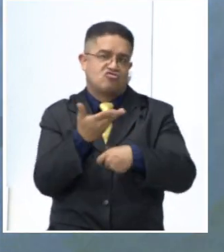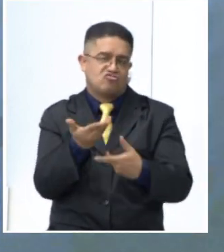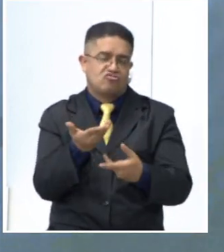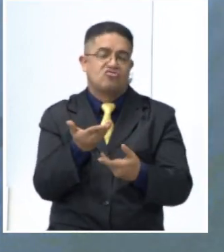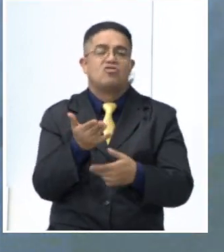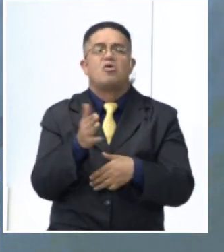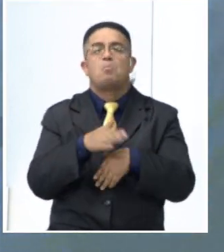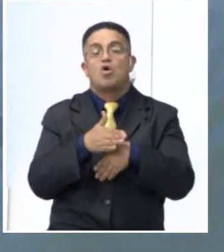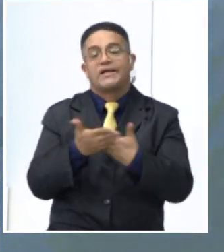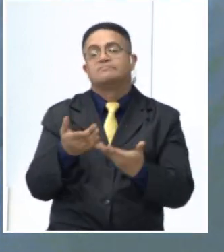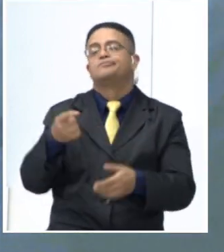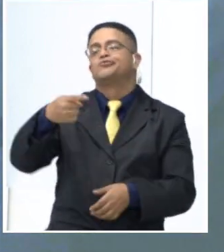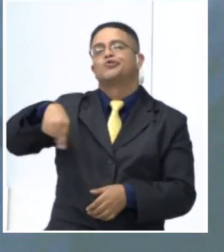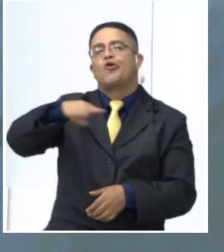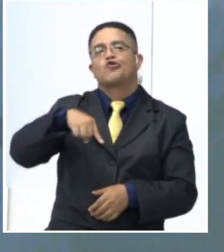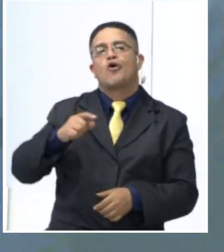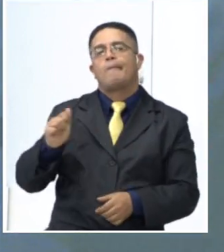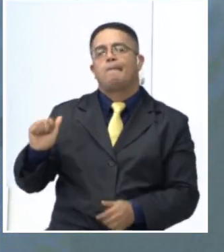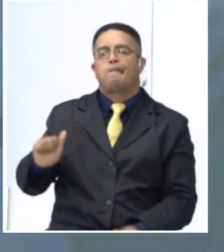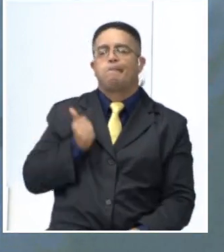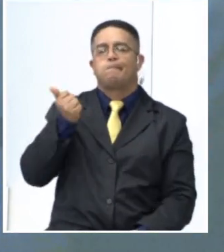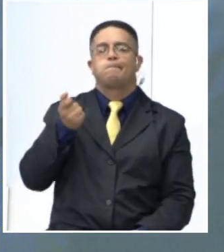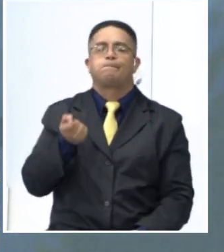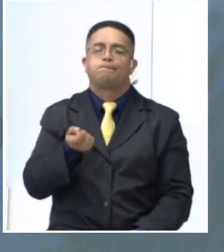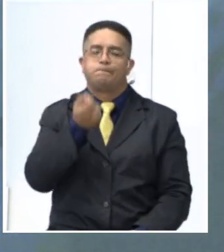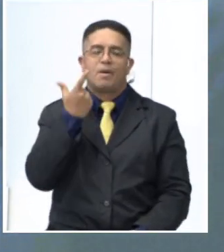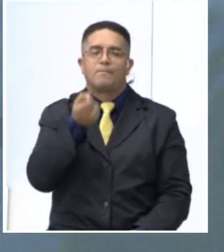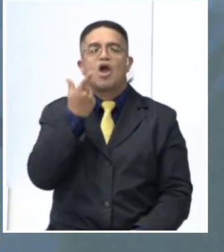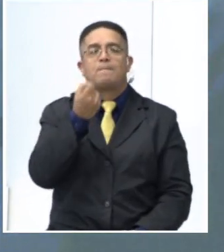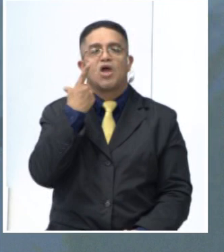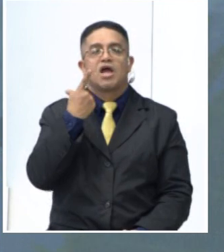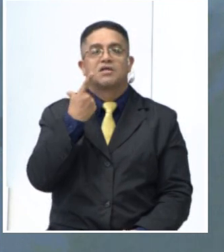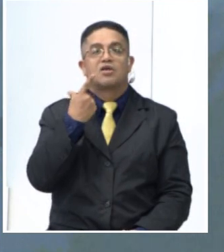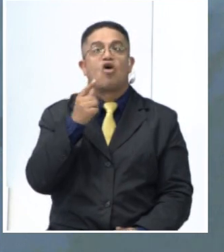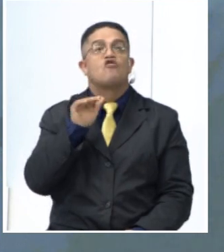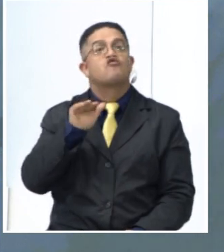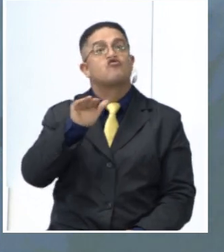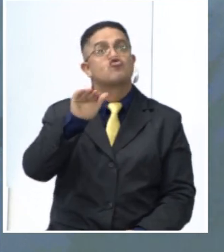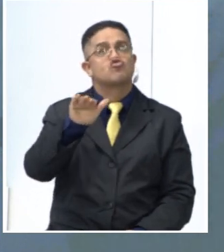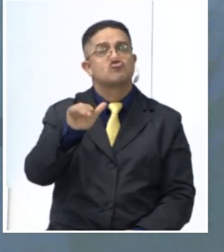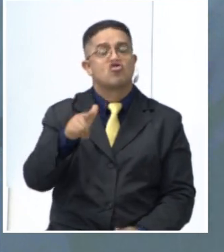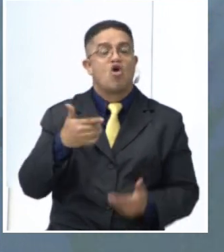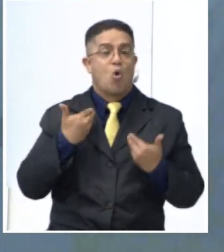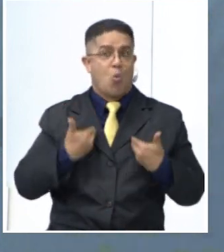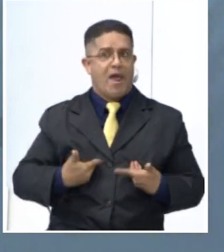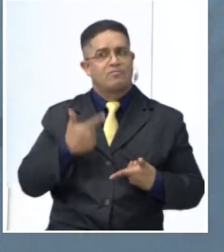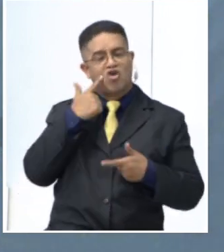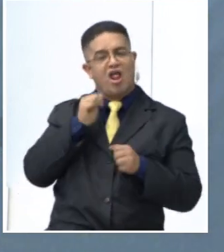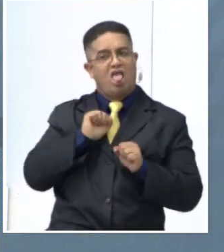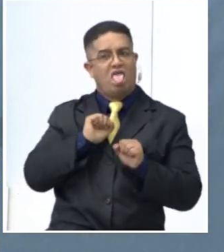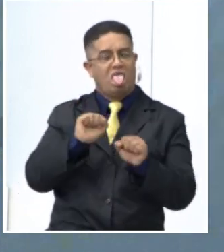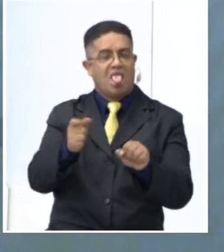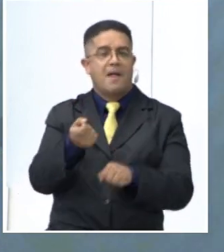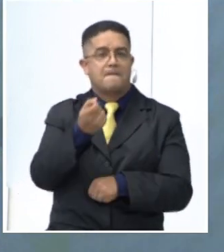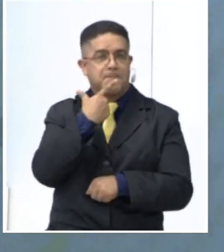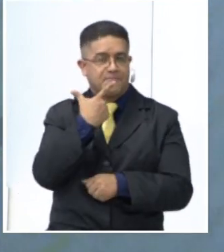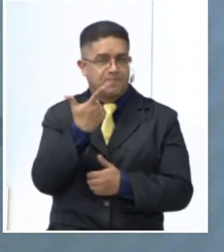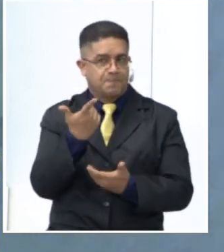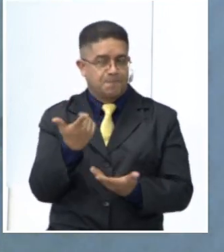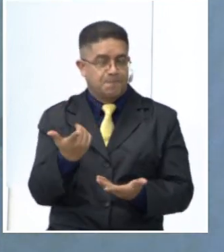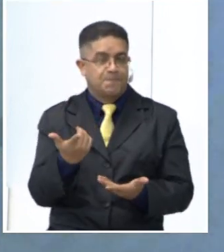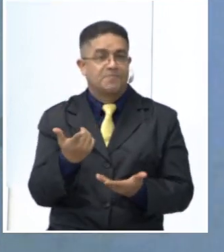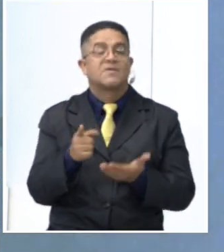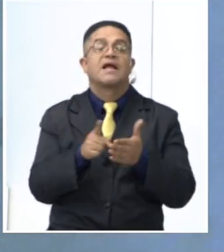qué. Si nosotros usamos los antibióticos de forma indiscriminada, vamos a crear una resistencia en el organismo. Entonces, con lo que